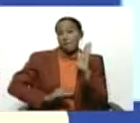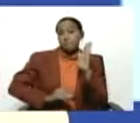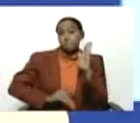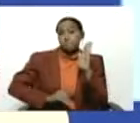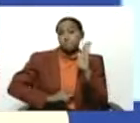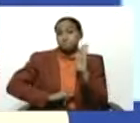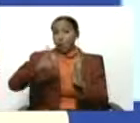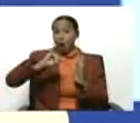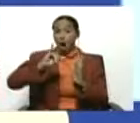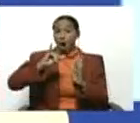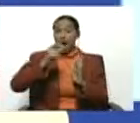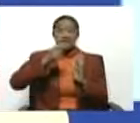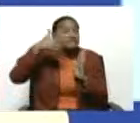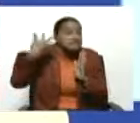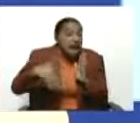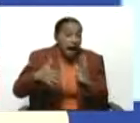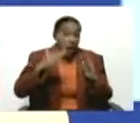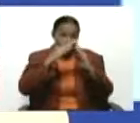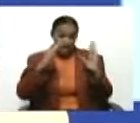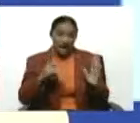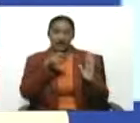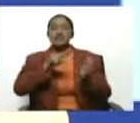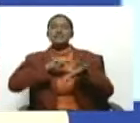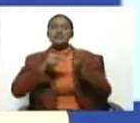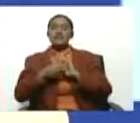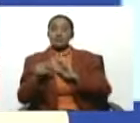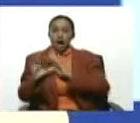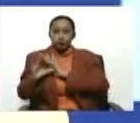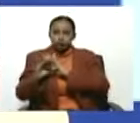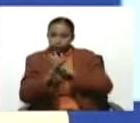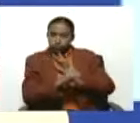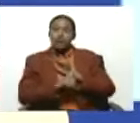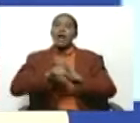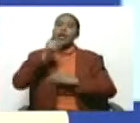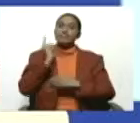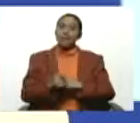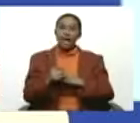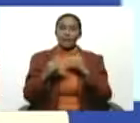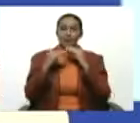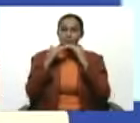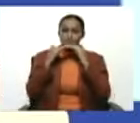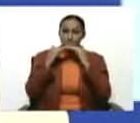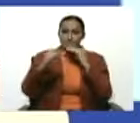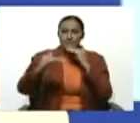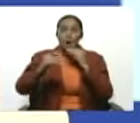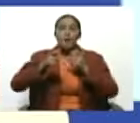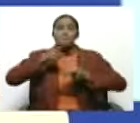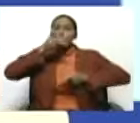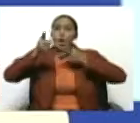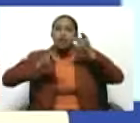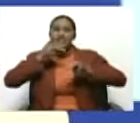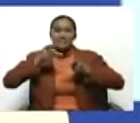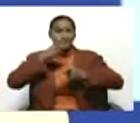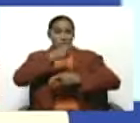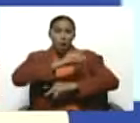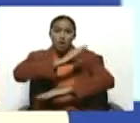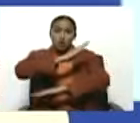generó corrupción y tienes que mantener políticas para eliminar ese tipo de